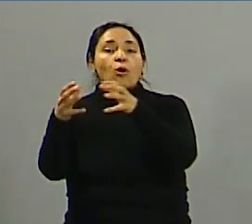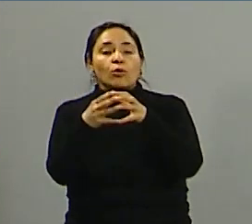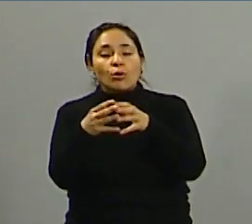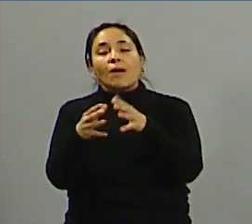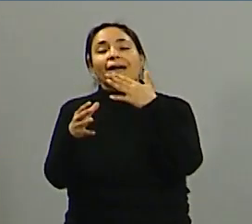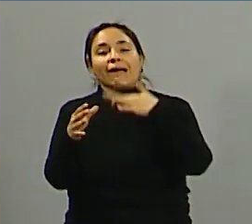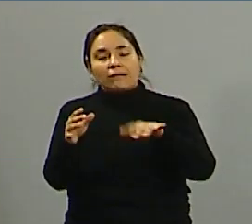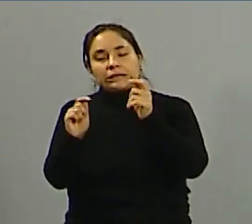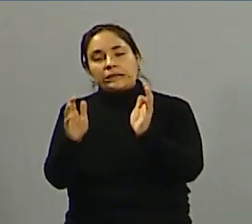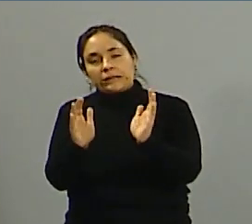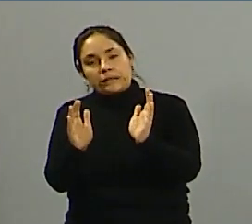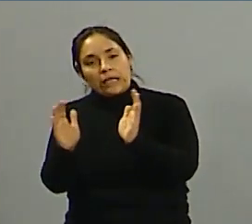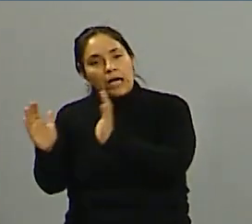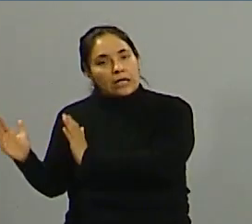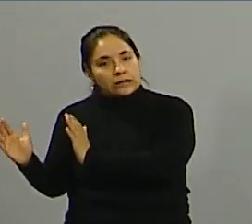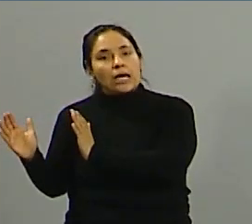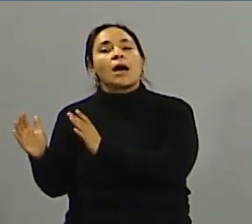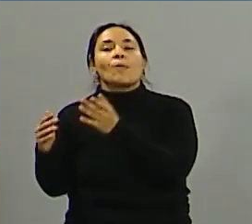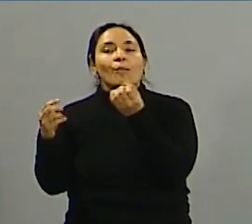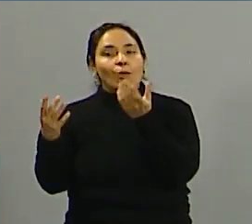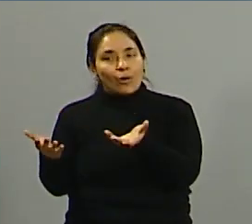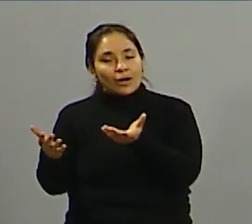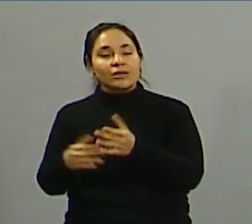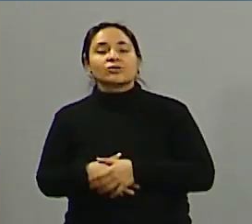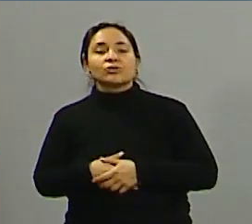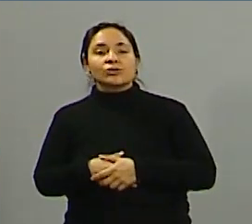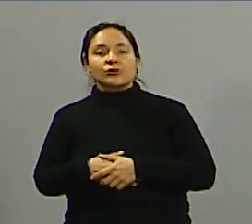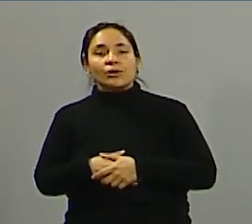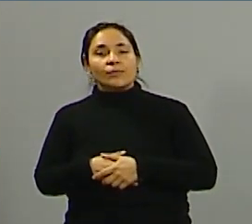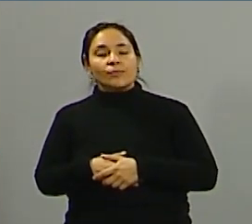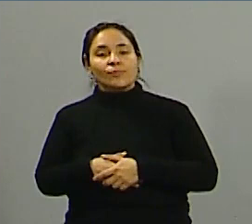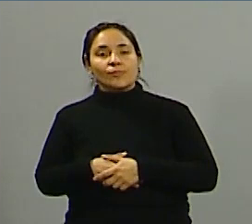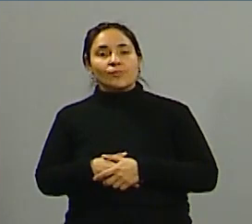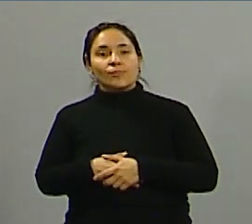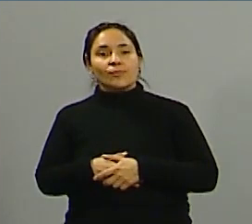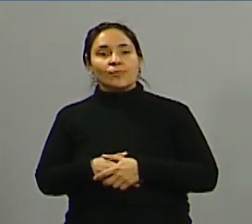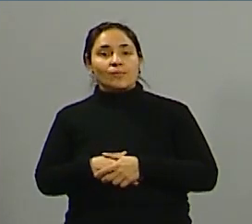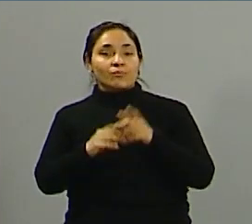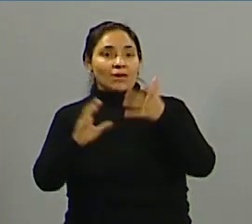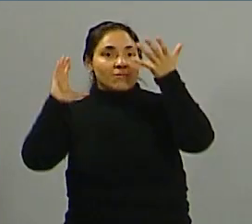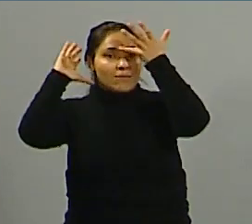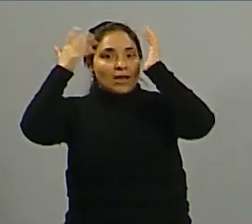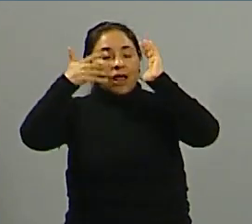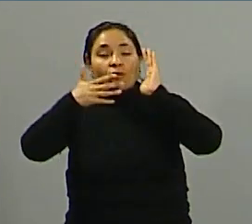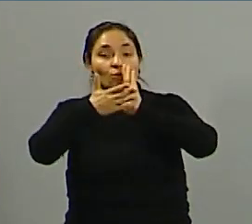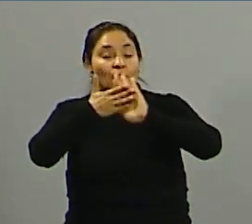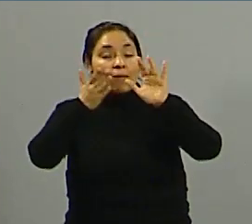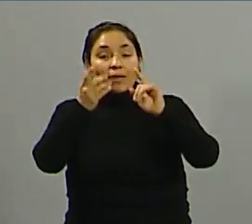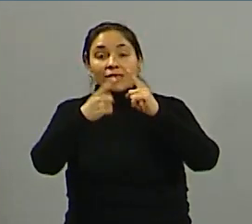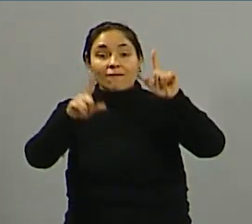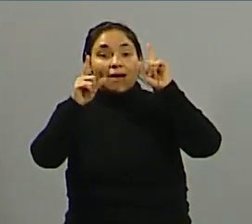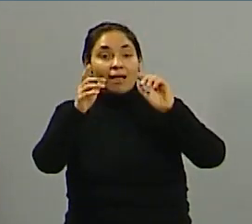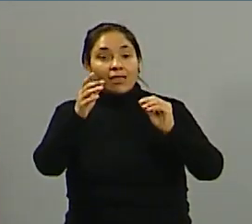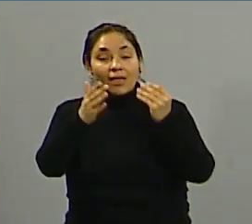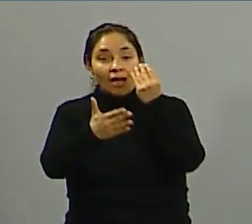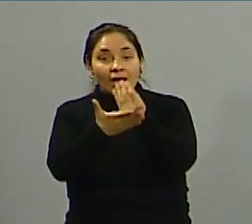de lado, y es por eso también esa irrupción, ¿no? de la propuesta de Javier Milei.